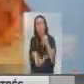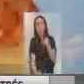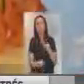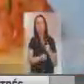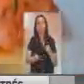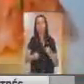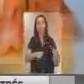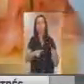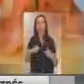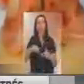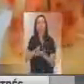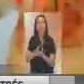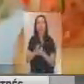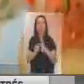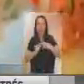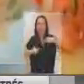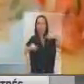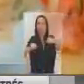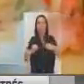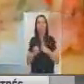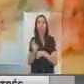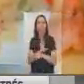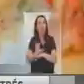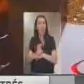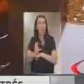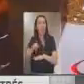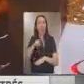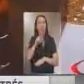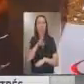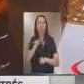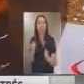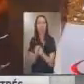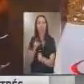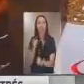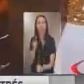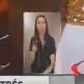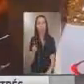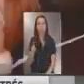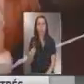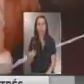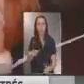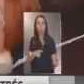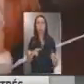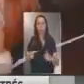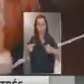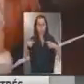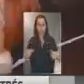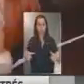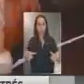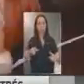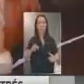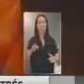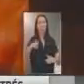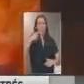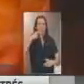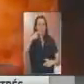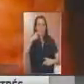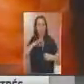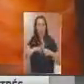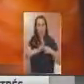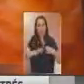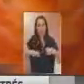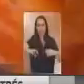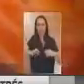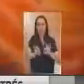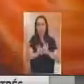una entrada que son camarones ecuatorianos, centolla y viene con un cuscús. El plato de fondo es un filete que viene con salsa vernesa y con